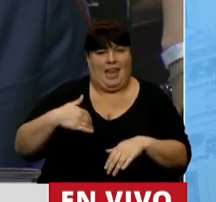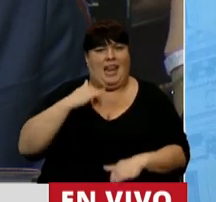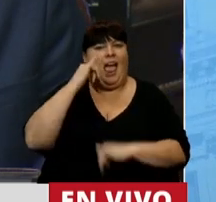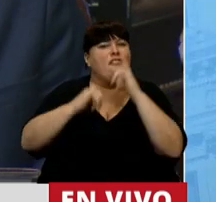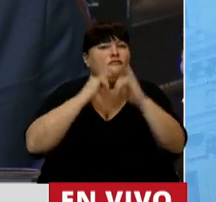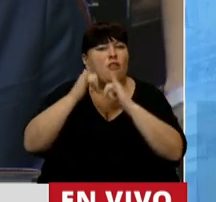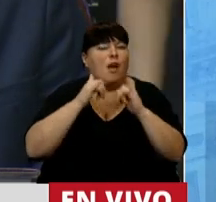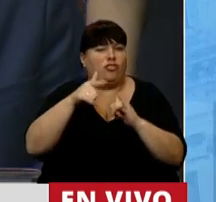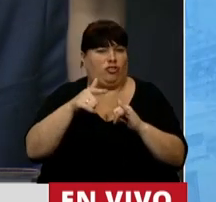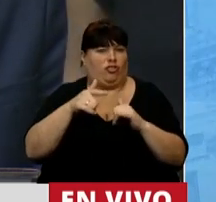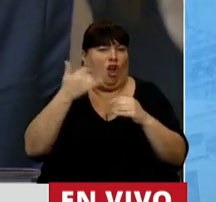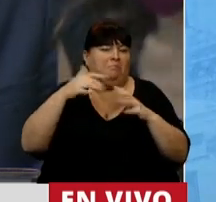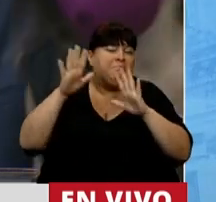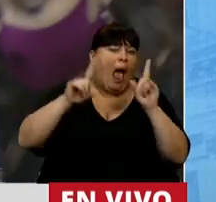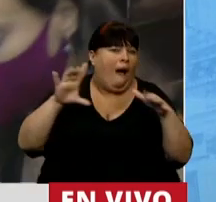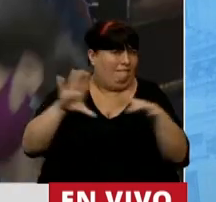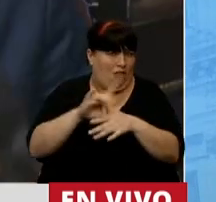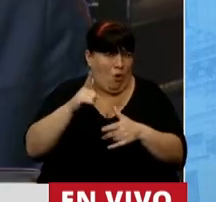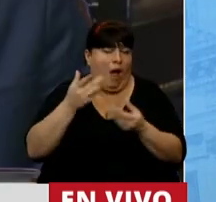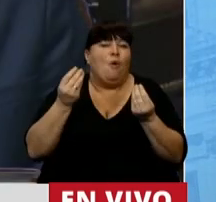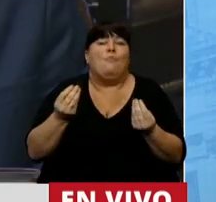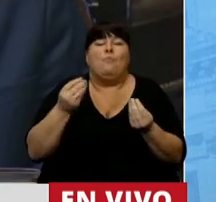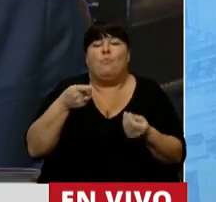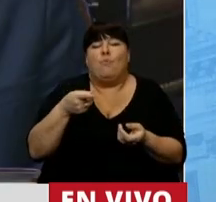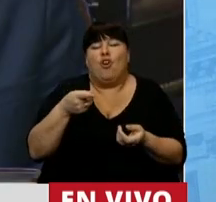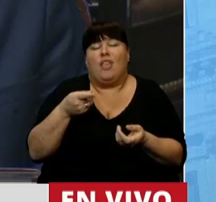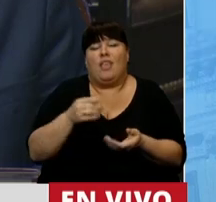datos vagos que tenemos, porque